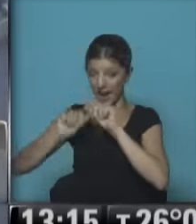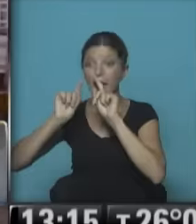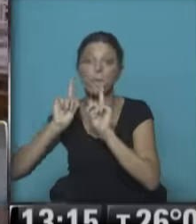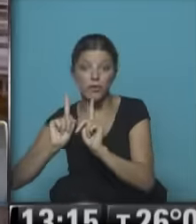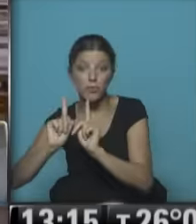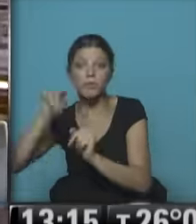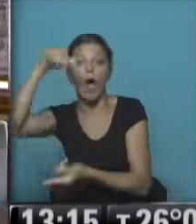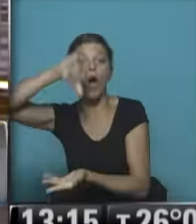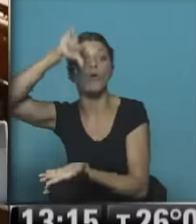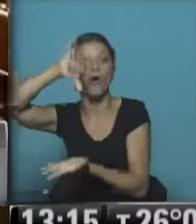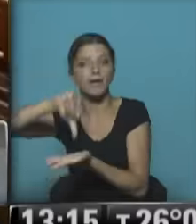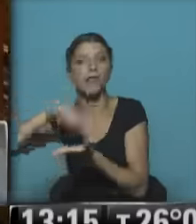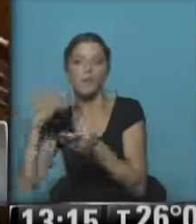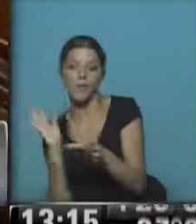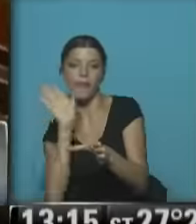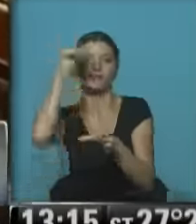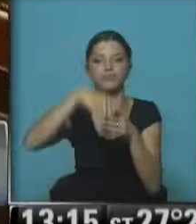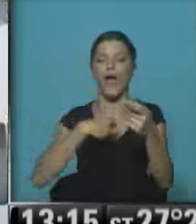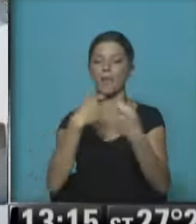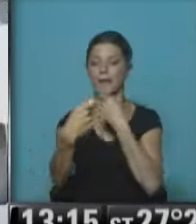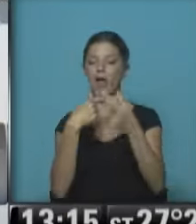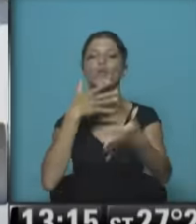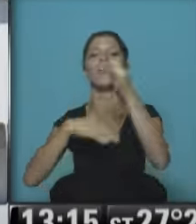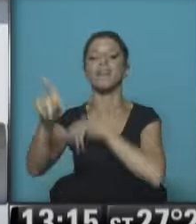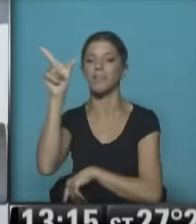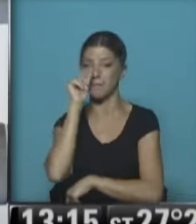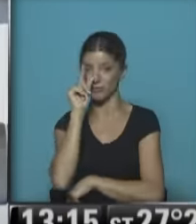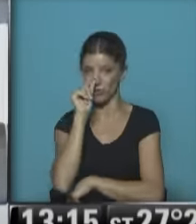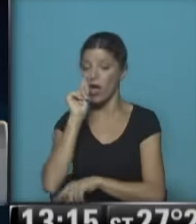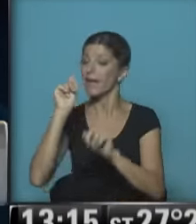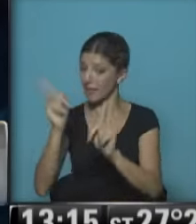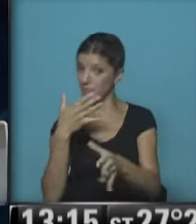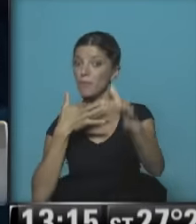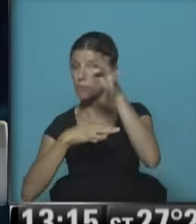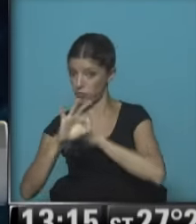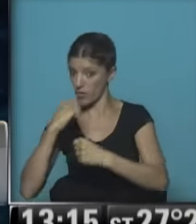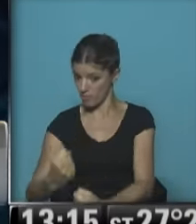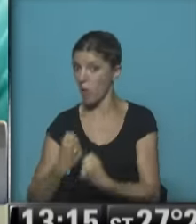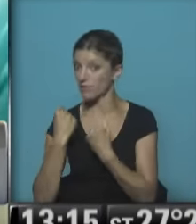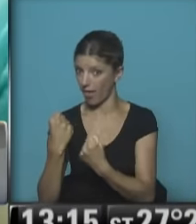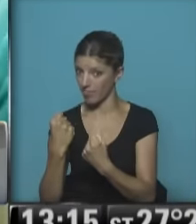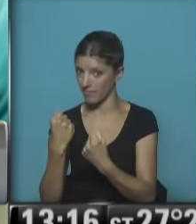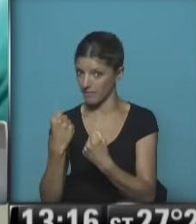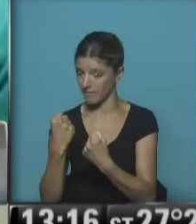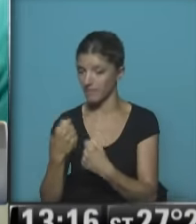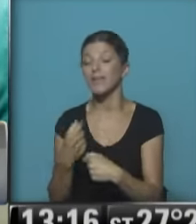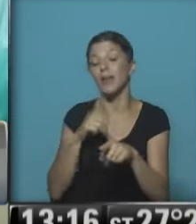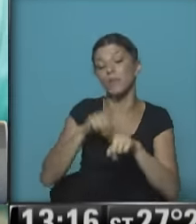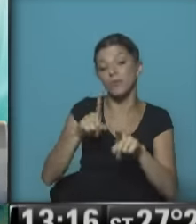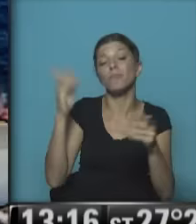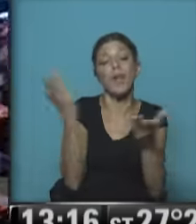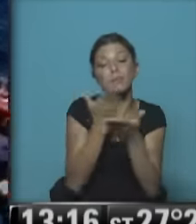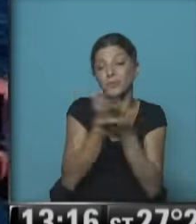país reingrese al mercado petrolero como fuerte exportador, acentuando el exceso de oferta.